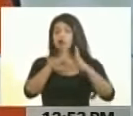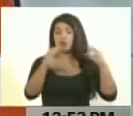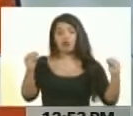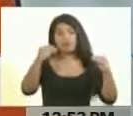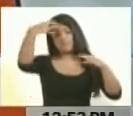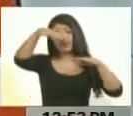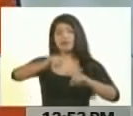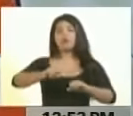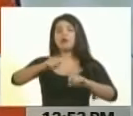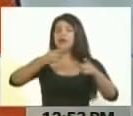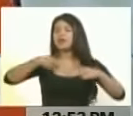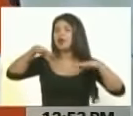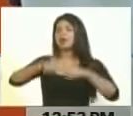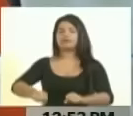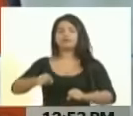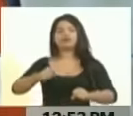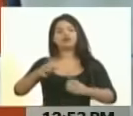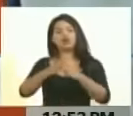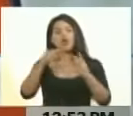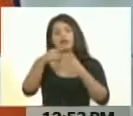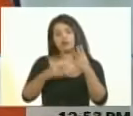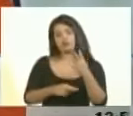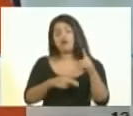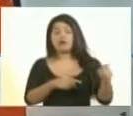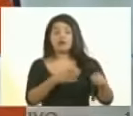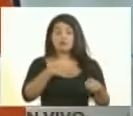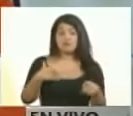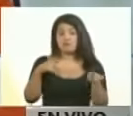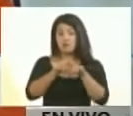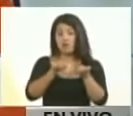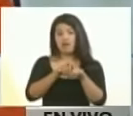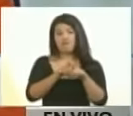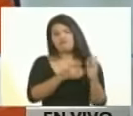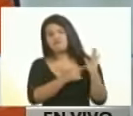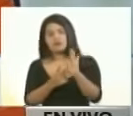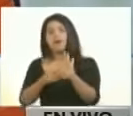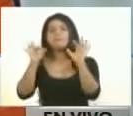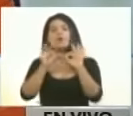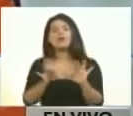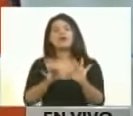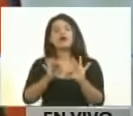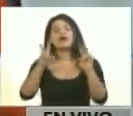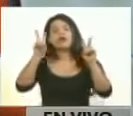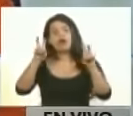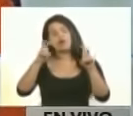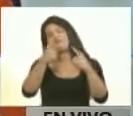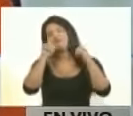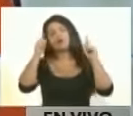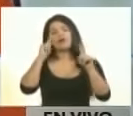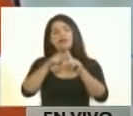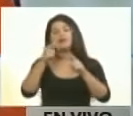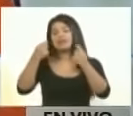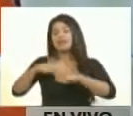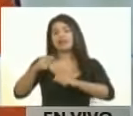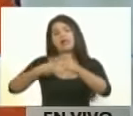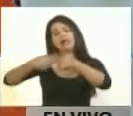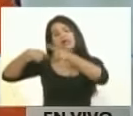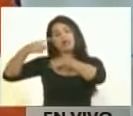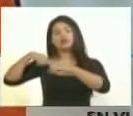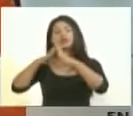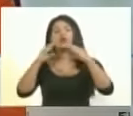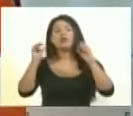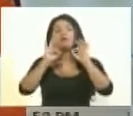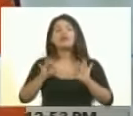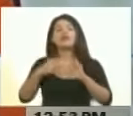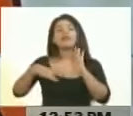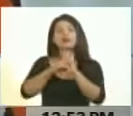a apoderarse de nuestros recursos y ellos impongan su modelo neoliberal para hacer regresivo el modelo de